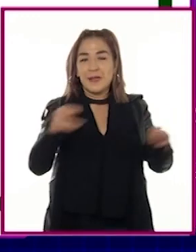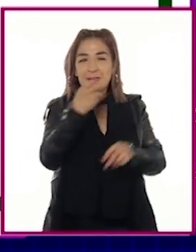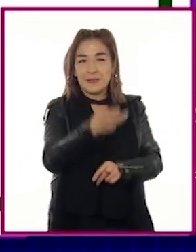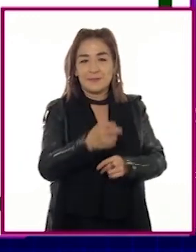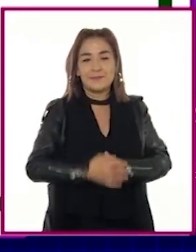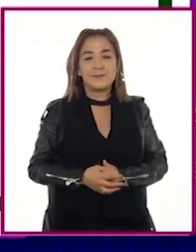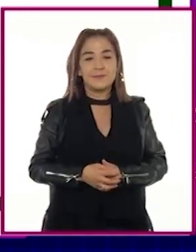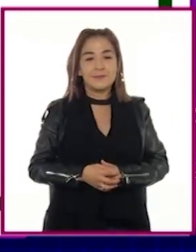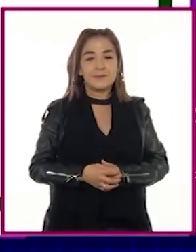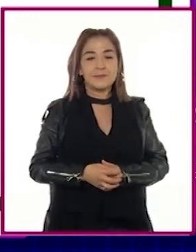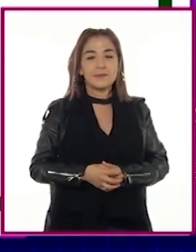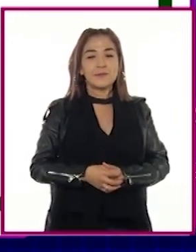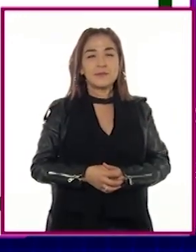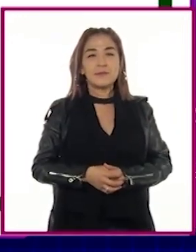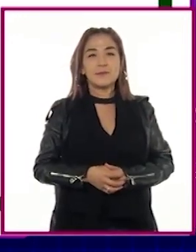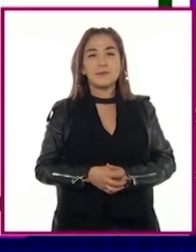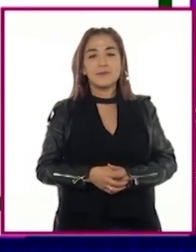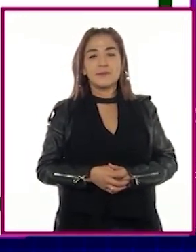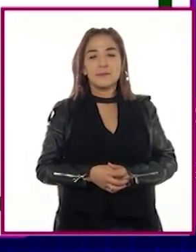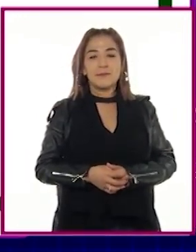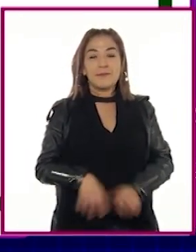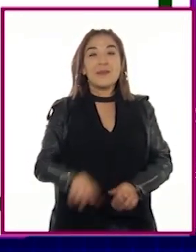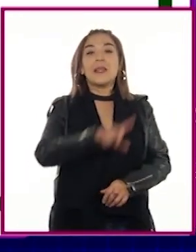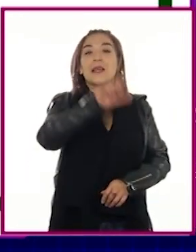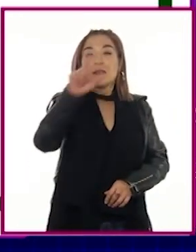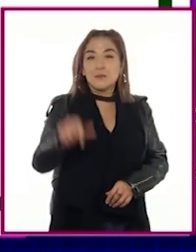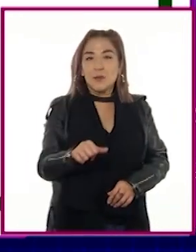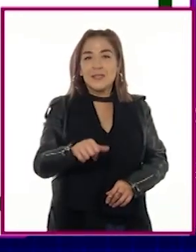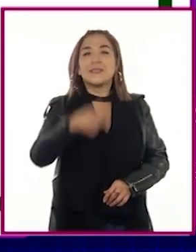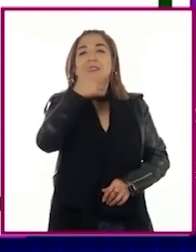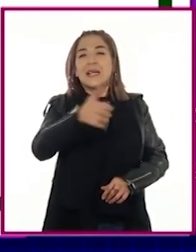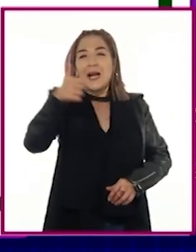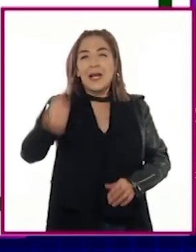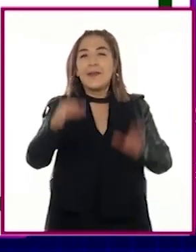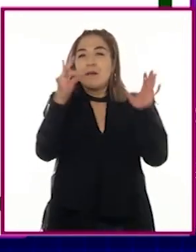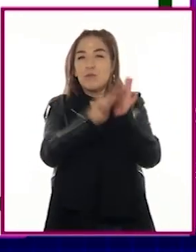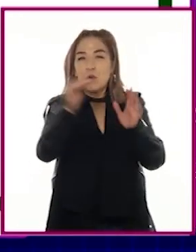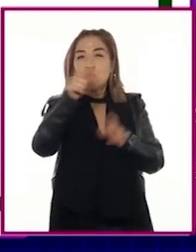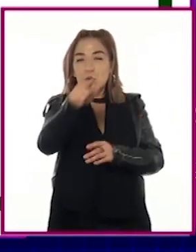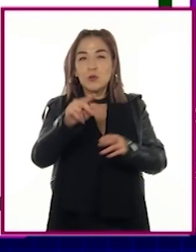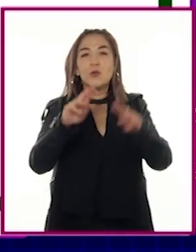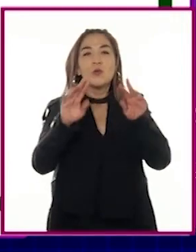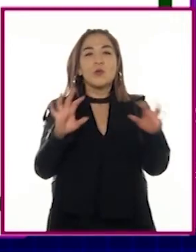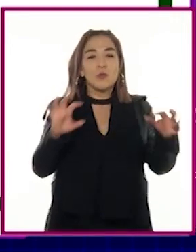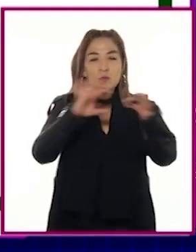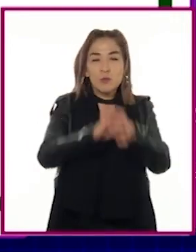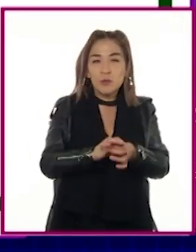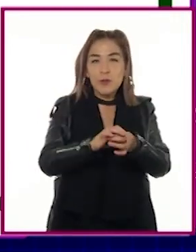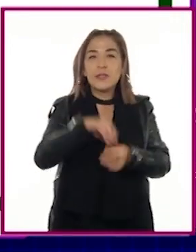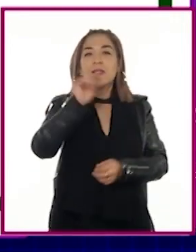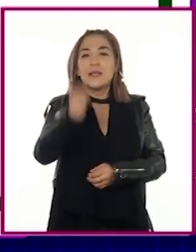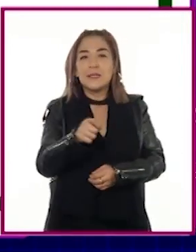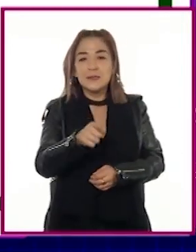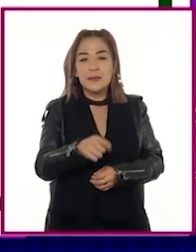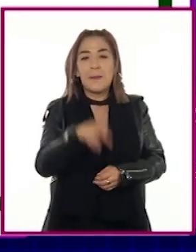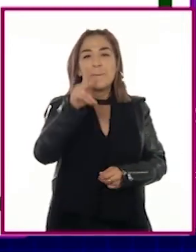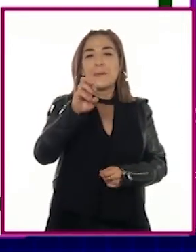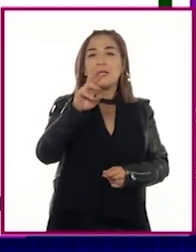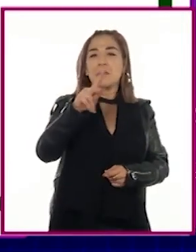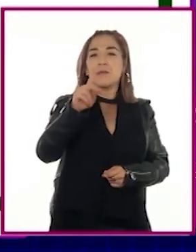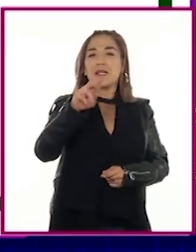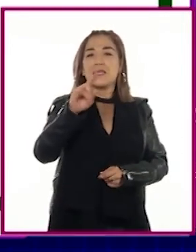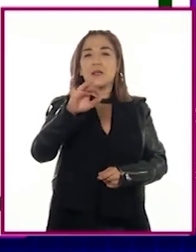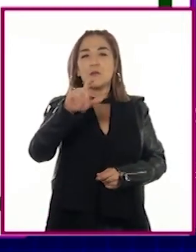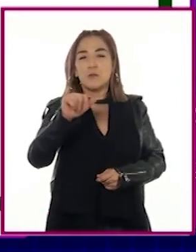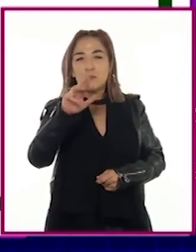dado. En consecuencia, cada segmento que une dos puntos simétricos es perpendicular